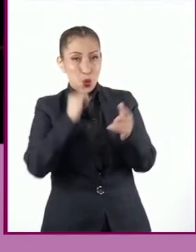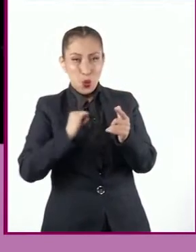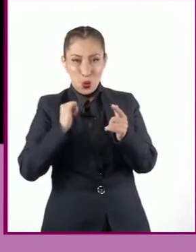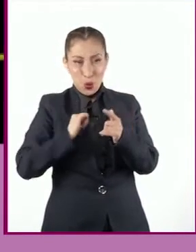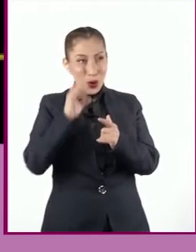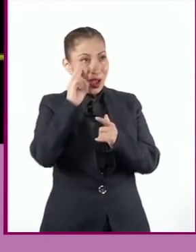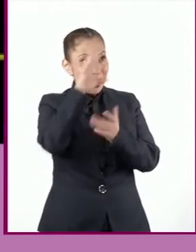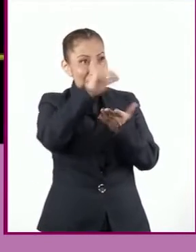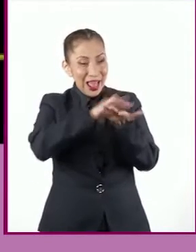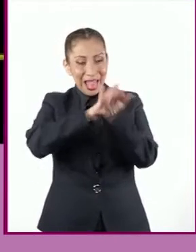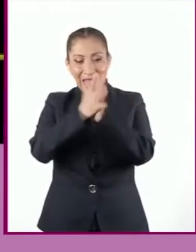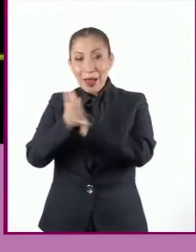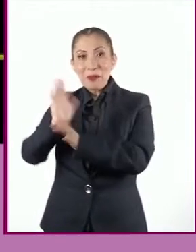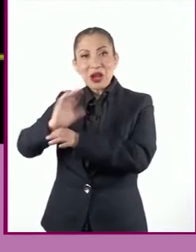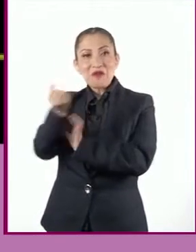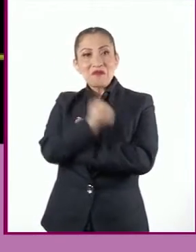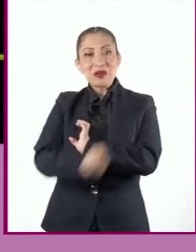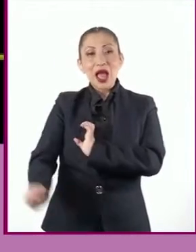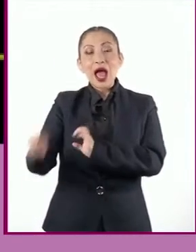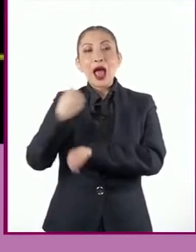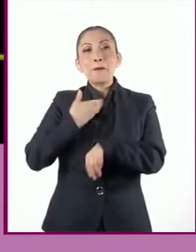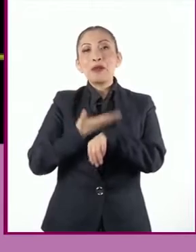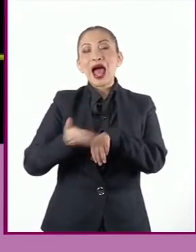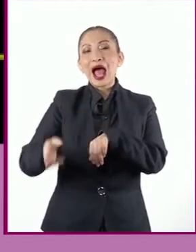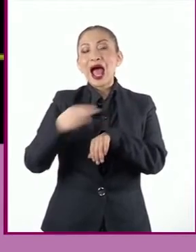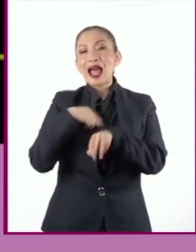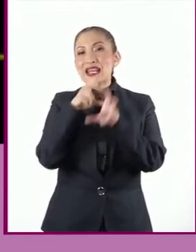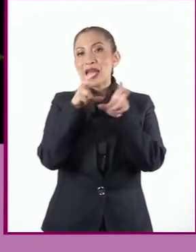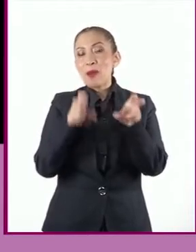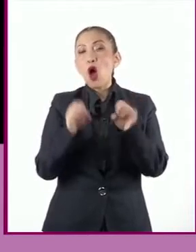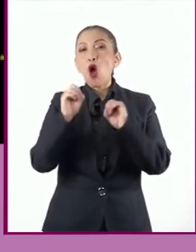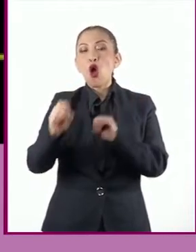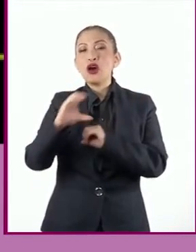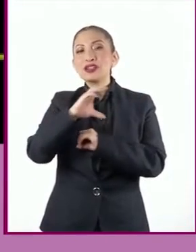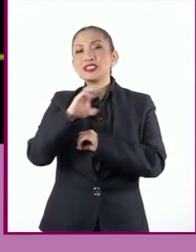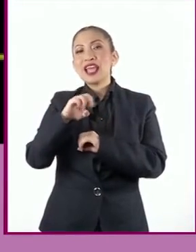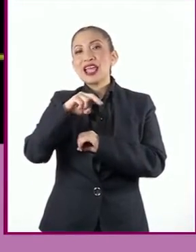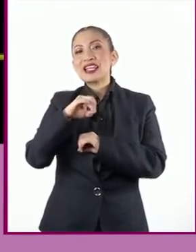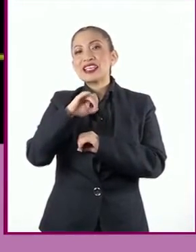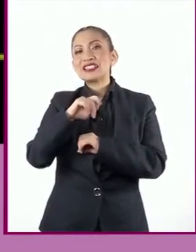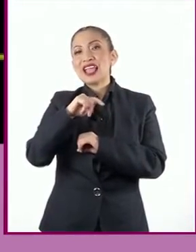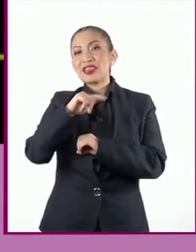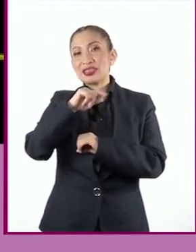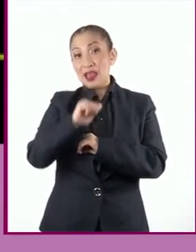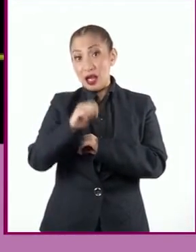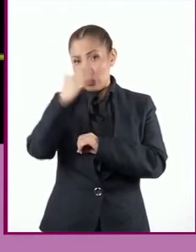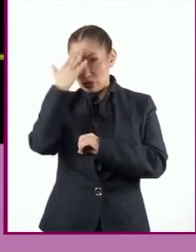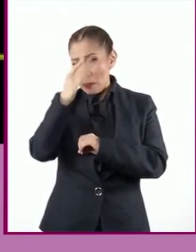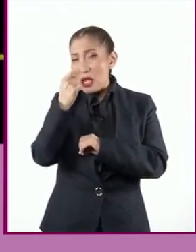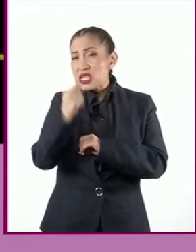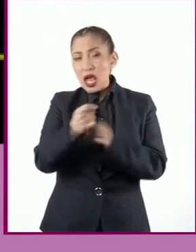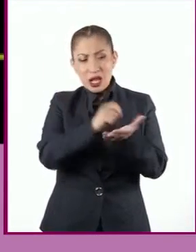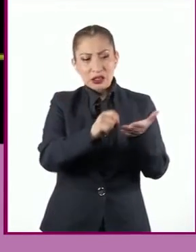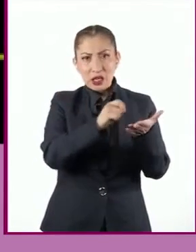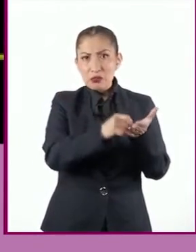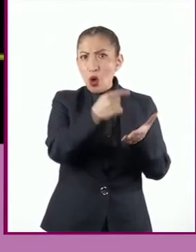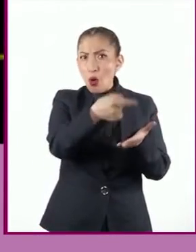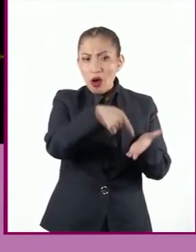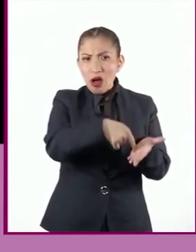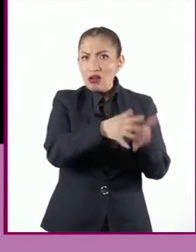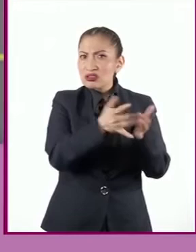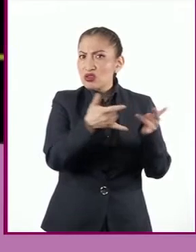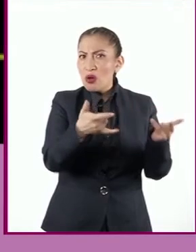se han convertido en películas famosas como Blancanieves o La Cenicienta. Pero, ¿sabes quién escribió esos